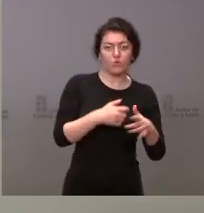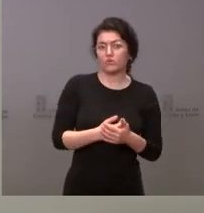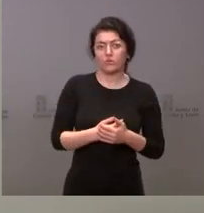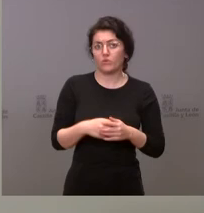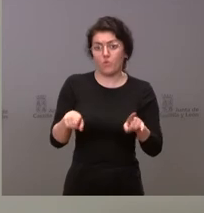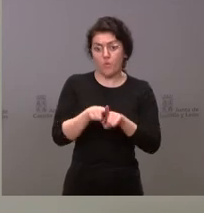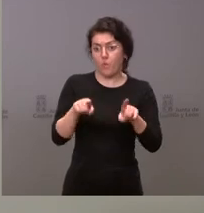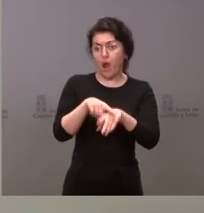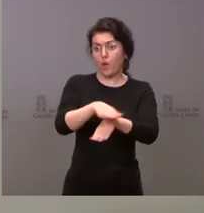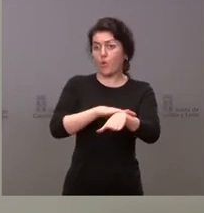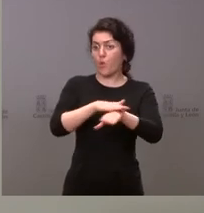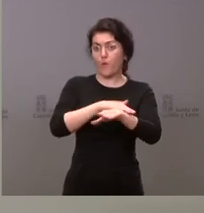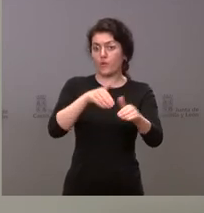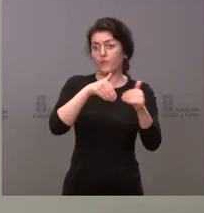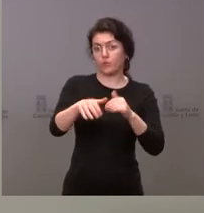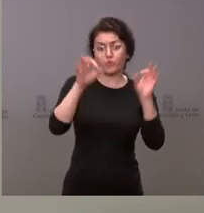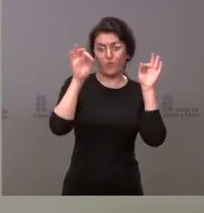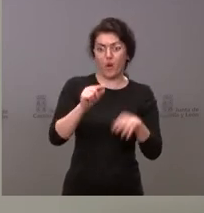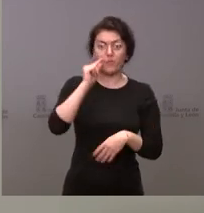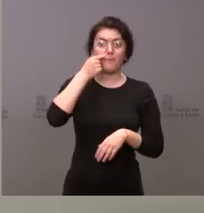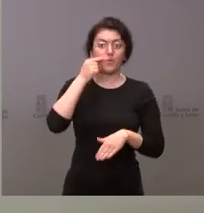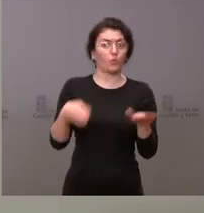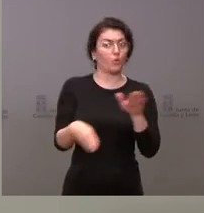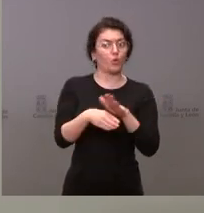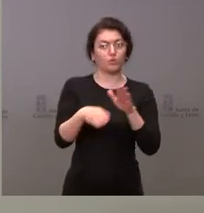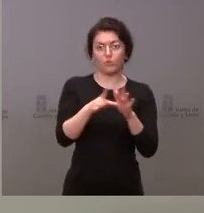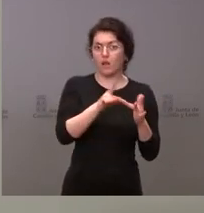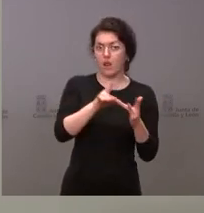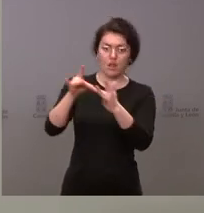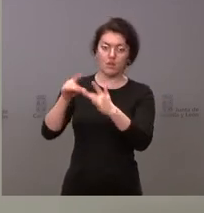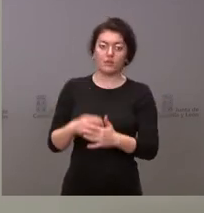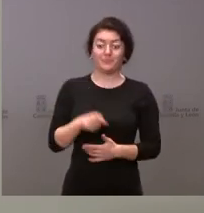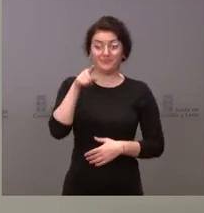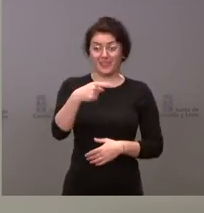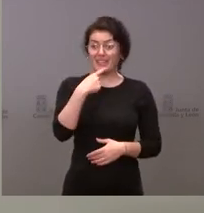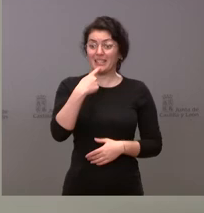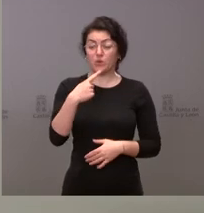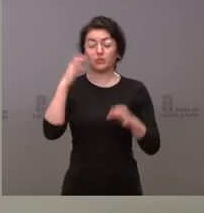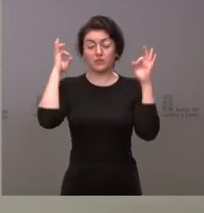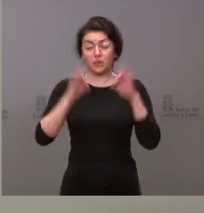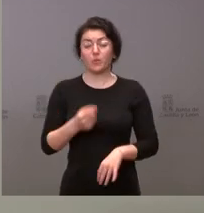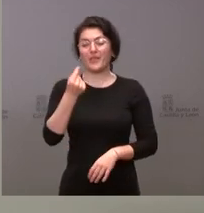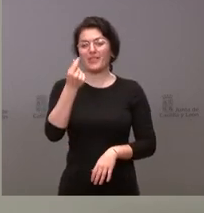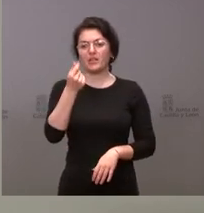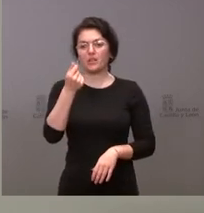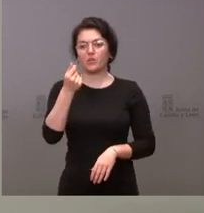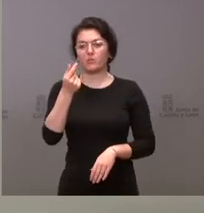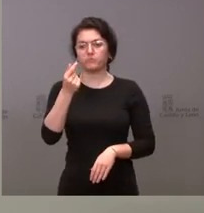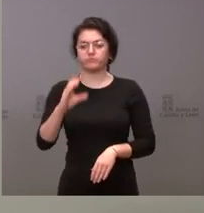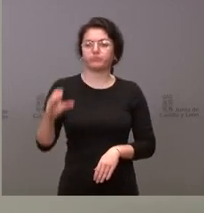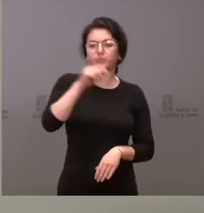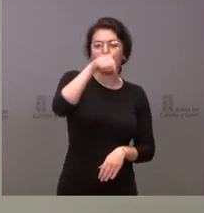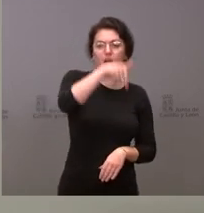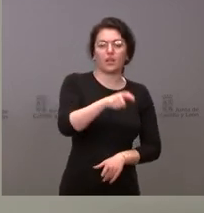seguirá liderando alfonso fernández mañueco el comprometido lógicamente que este dinero llegaría a las personas de castilla y león' y lógicamente